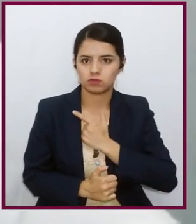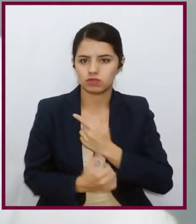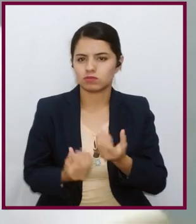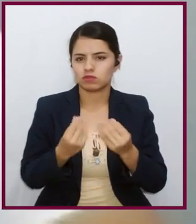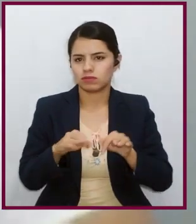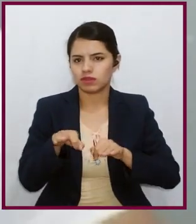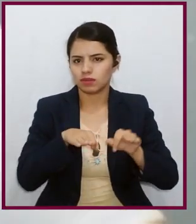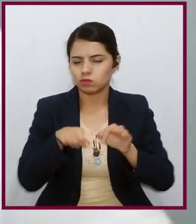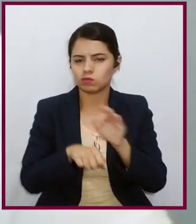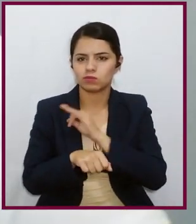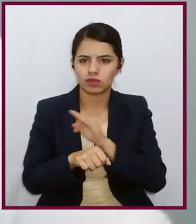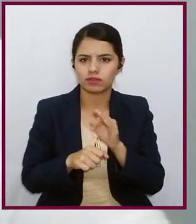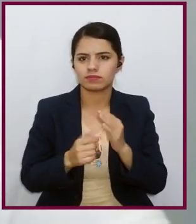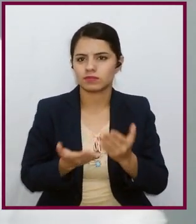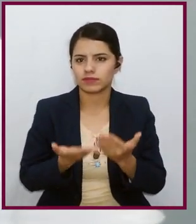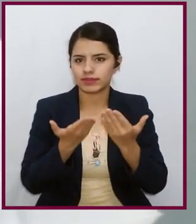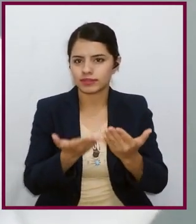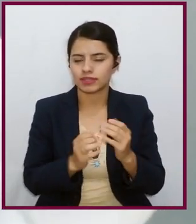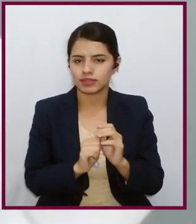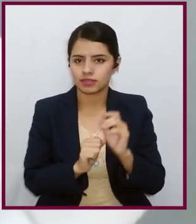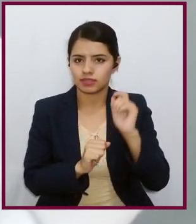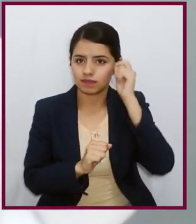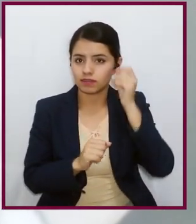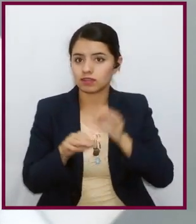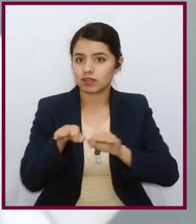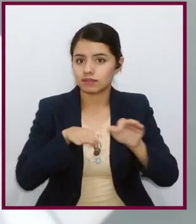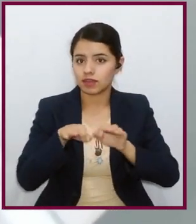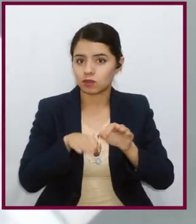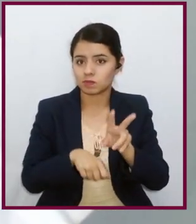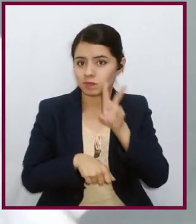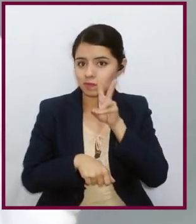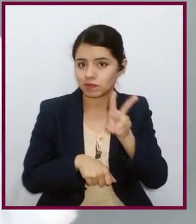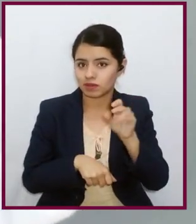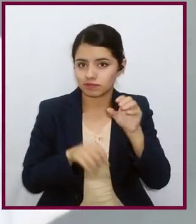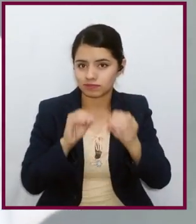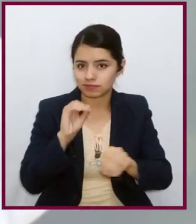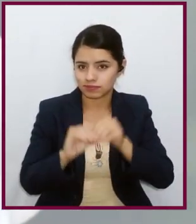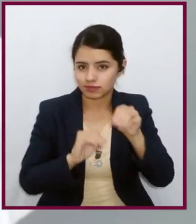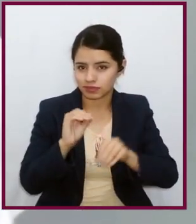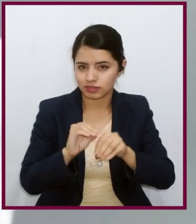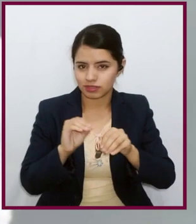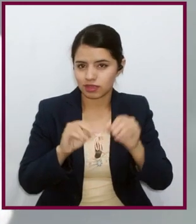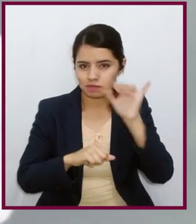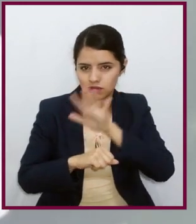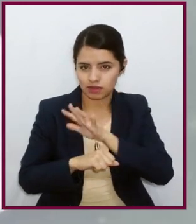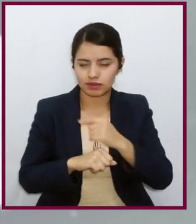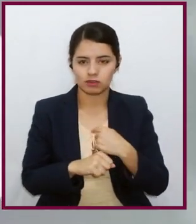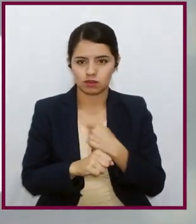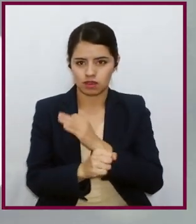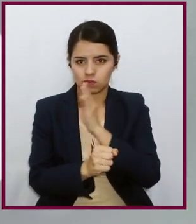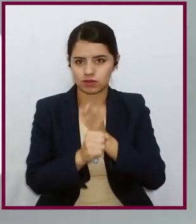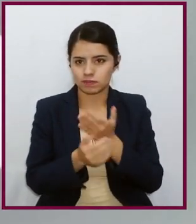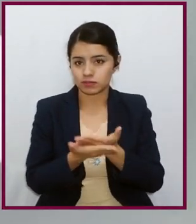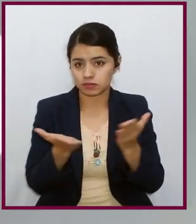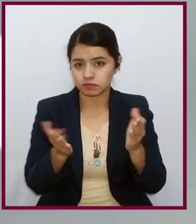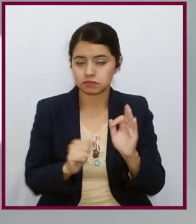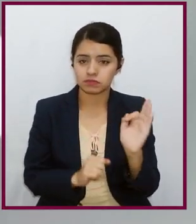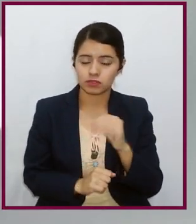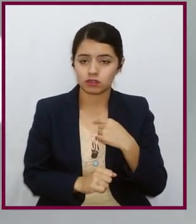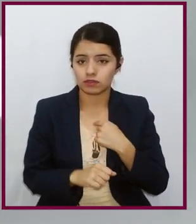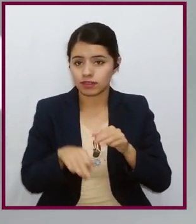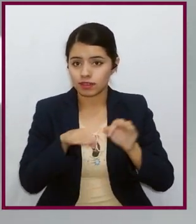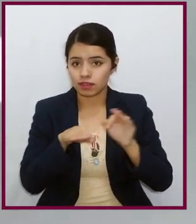al momento de hacer una infografía es la selección de la información. Así que... ya no tenemos pretexto para generar súper